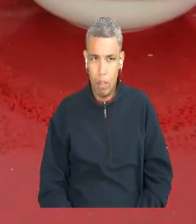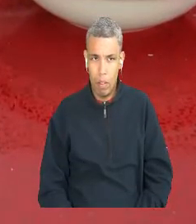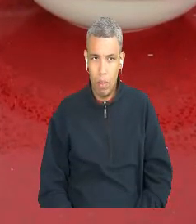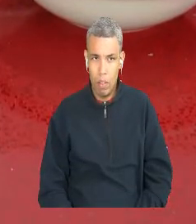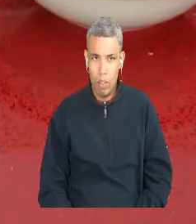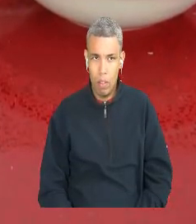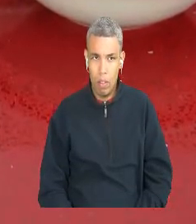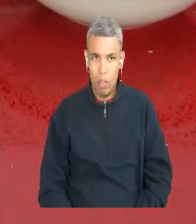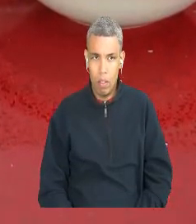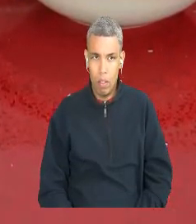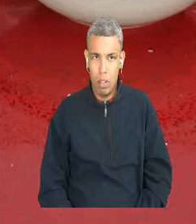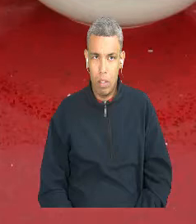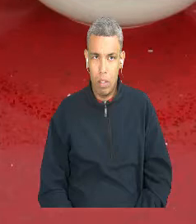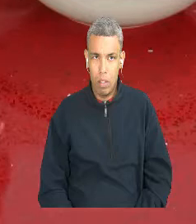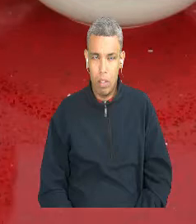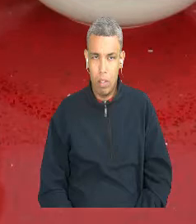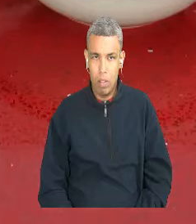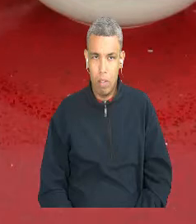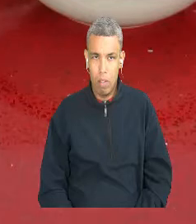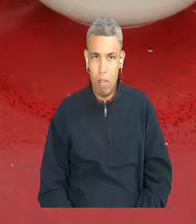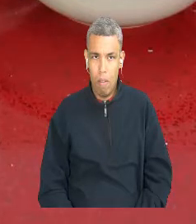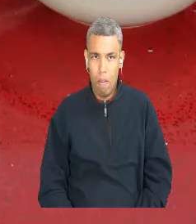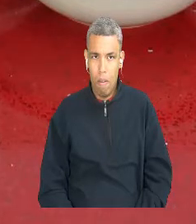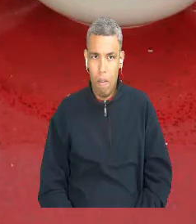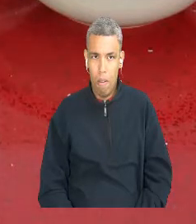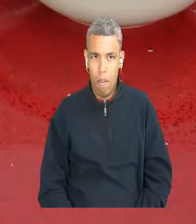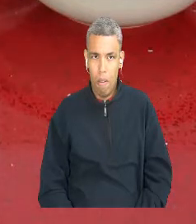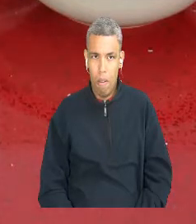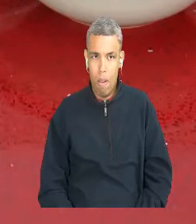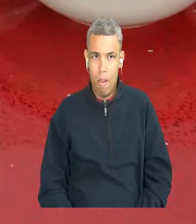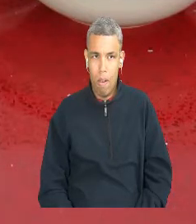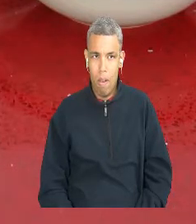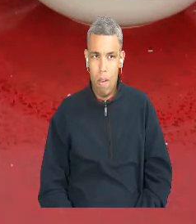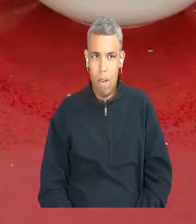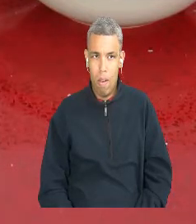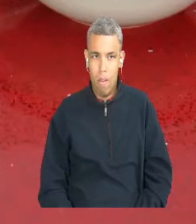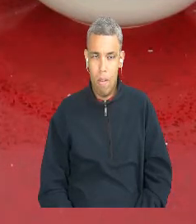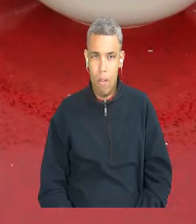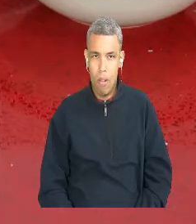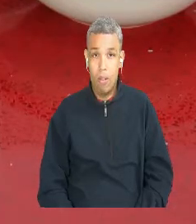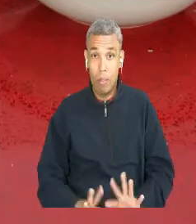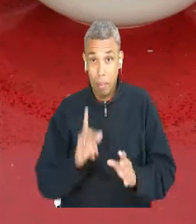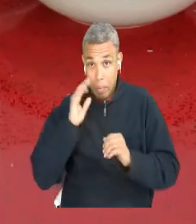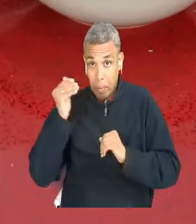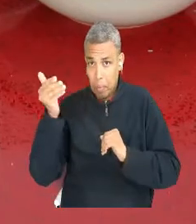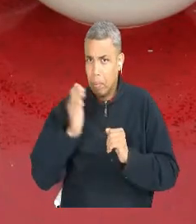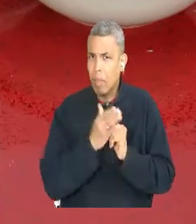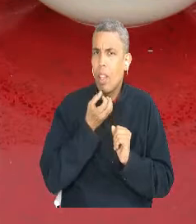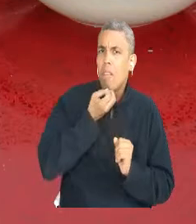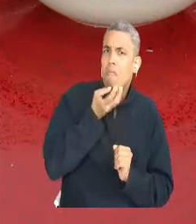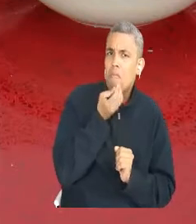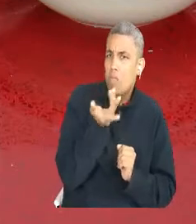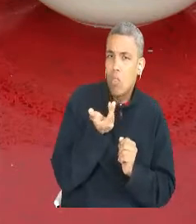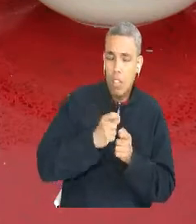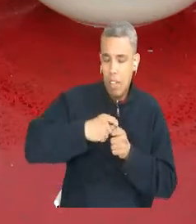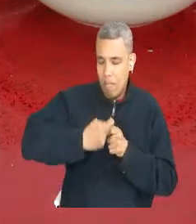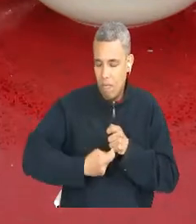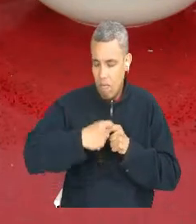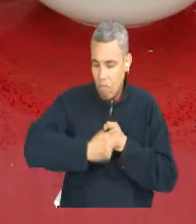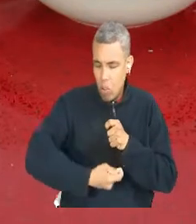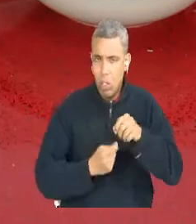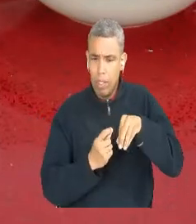las tortillas. Después el picadito de fruta, en este caso las frutas que utilizamos acá, pero se pueden utilizar cualquier cantidad de frutas.